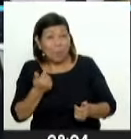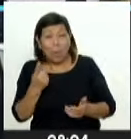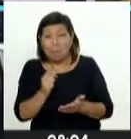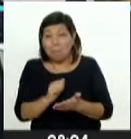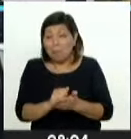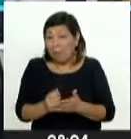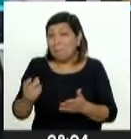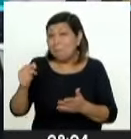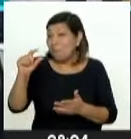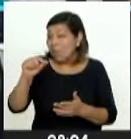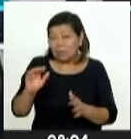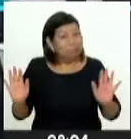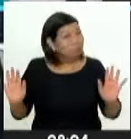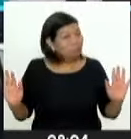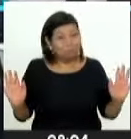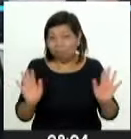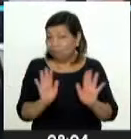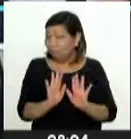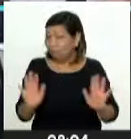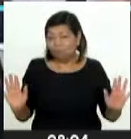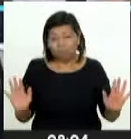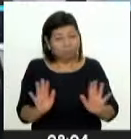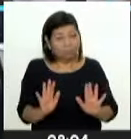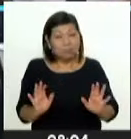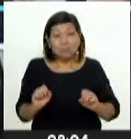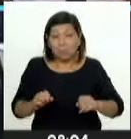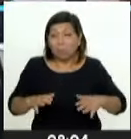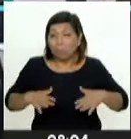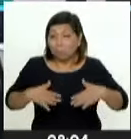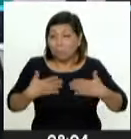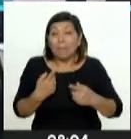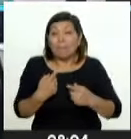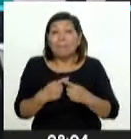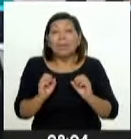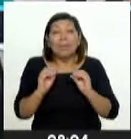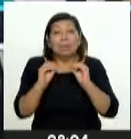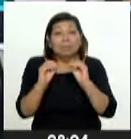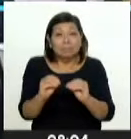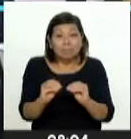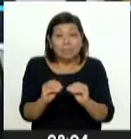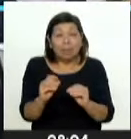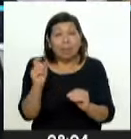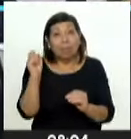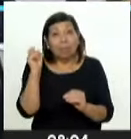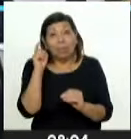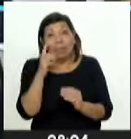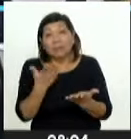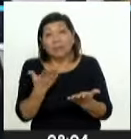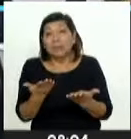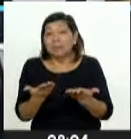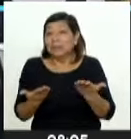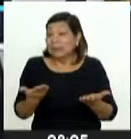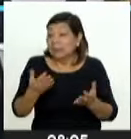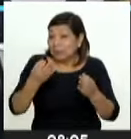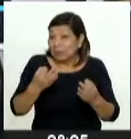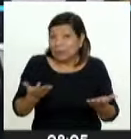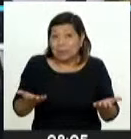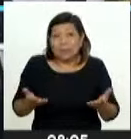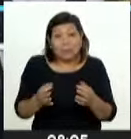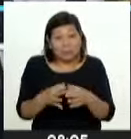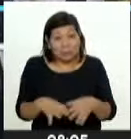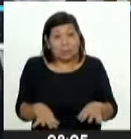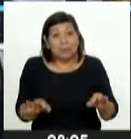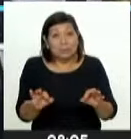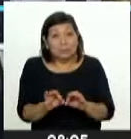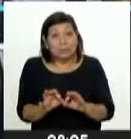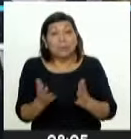digan, oye, te voy a subir la tasa, no. O sea, legalmente se puede, pero tiene que pasar un evento catastrófico, o sea, una cosa realmente importante para